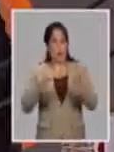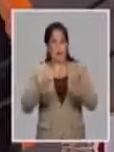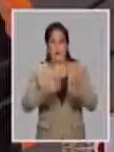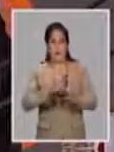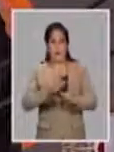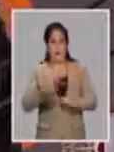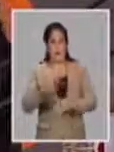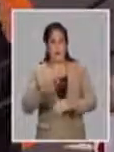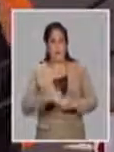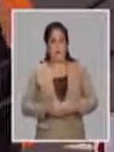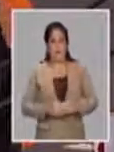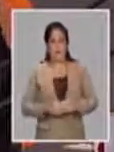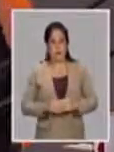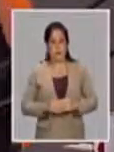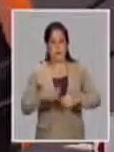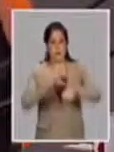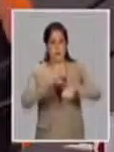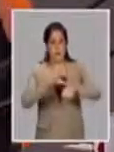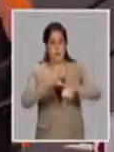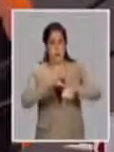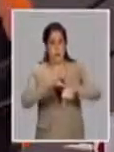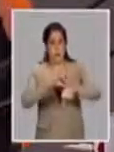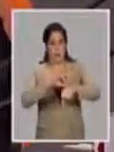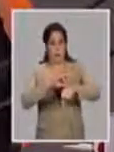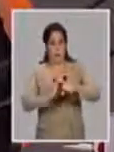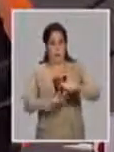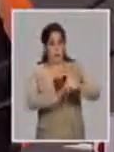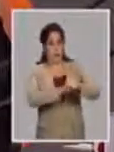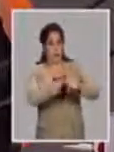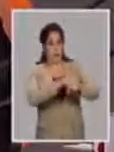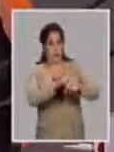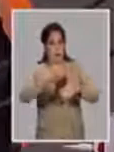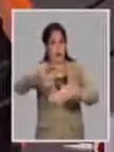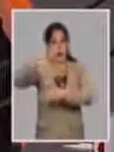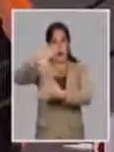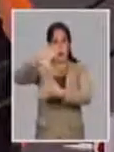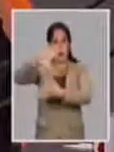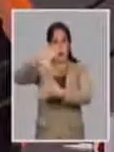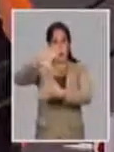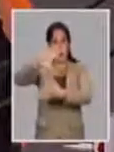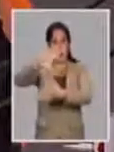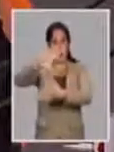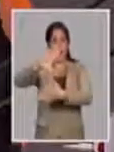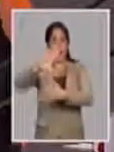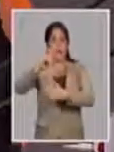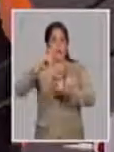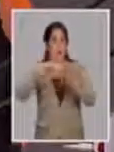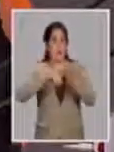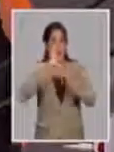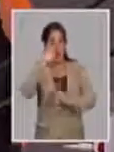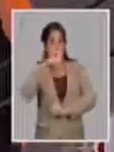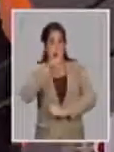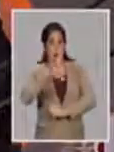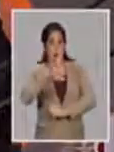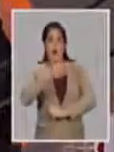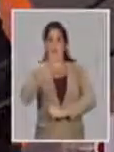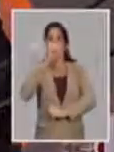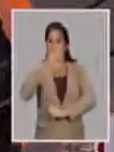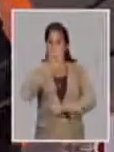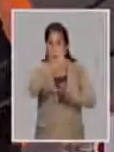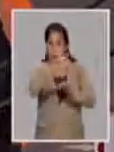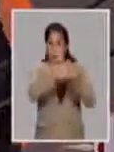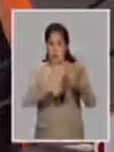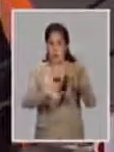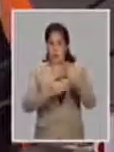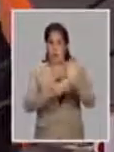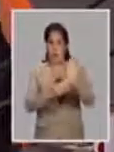ya de la llegada de la enfermedad a este continente o a esta región, y la CEPAL pues ha develado